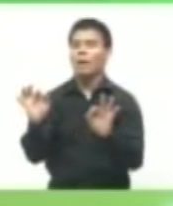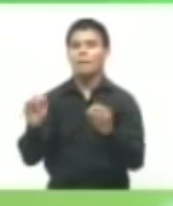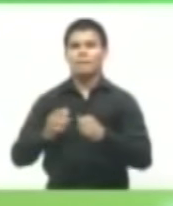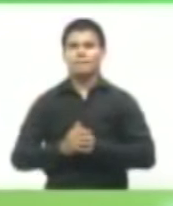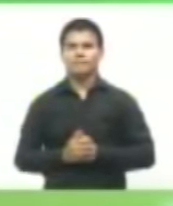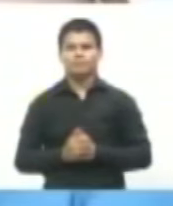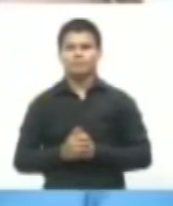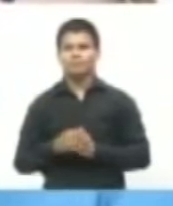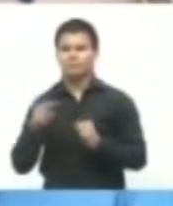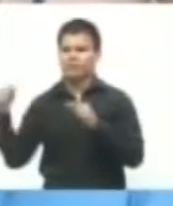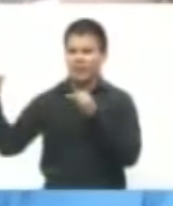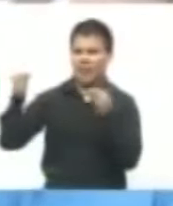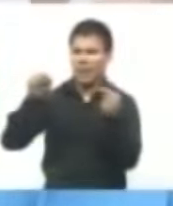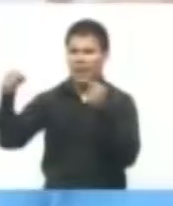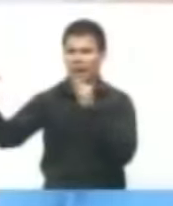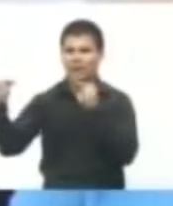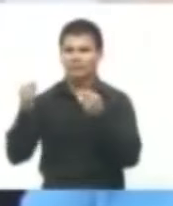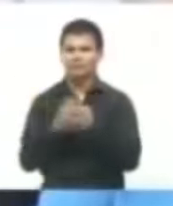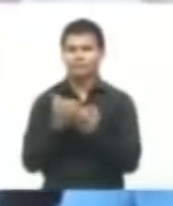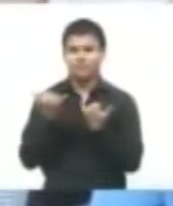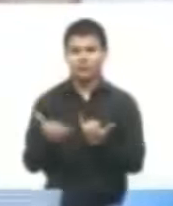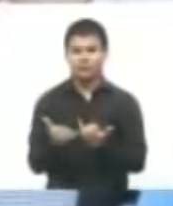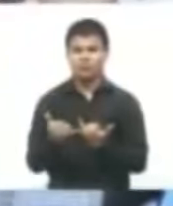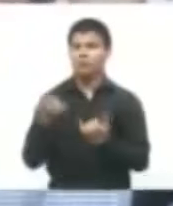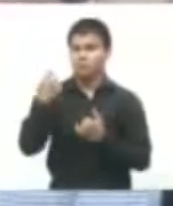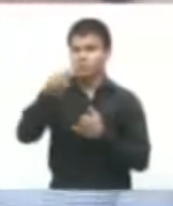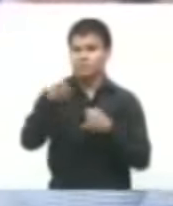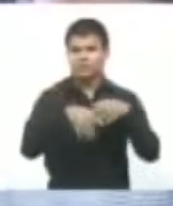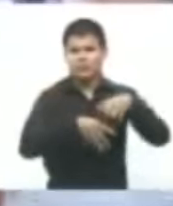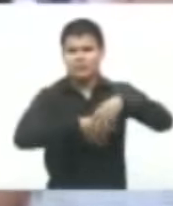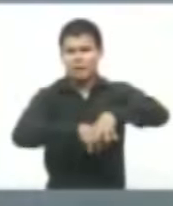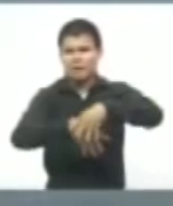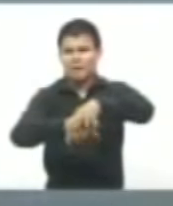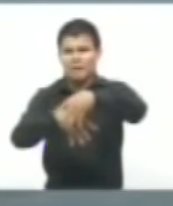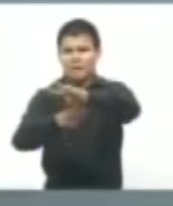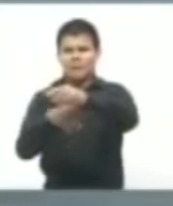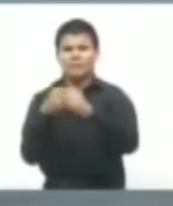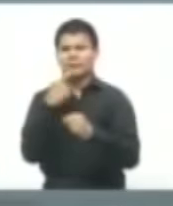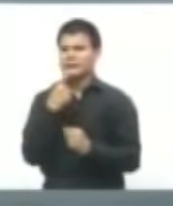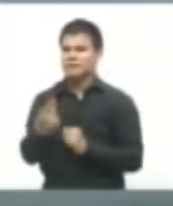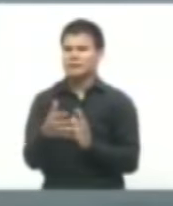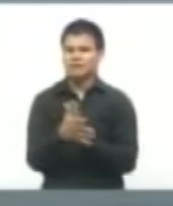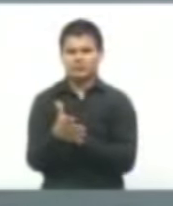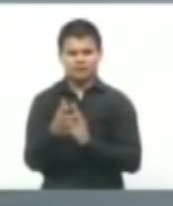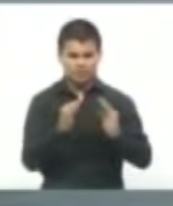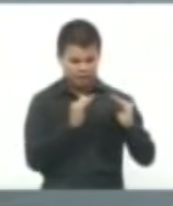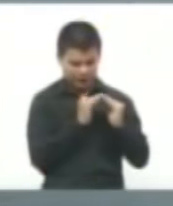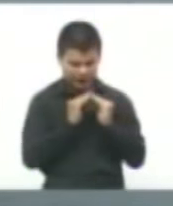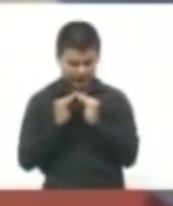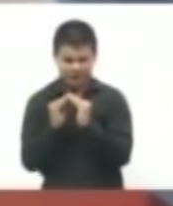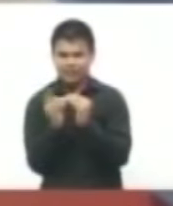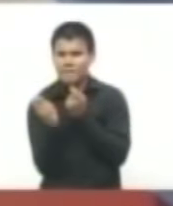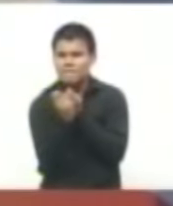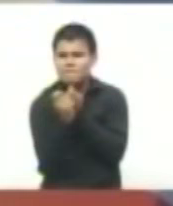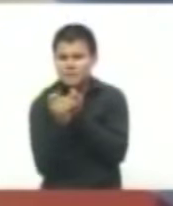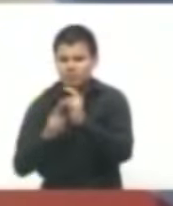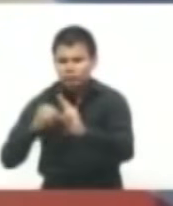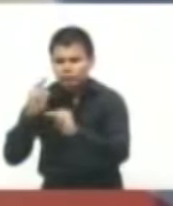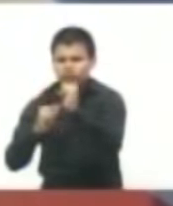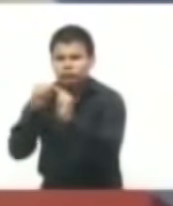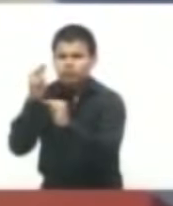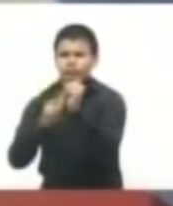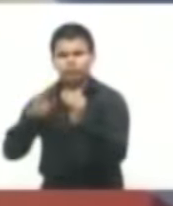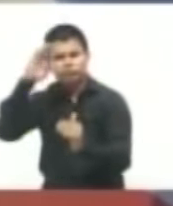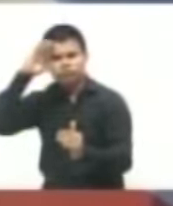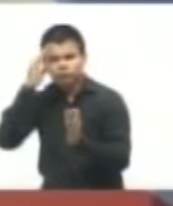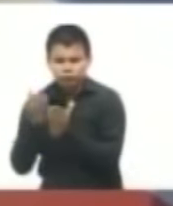candente. Las diferentes manifestaciones en contra de la construcción de marinas en zonas residenciales de Cartagena hicieron que el presidente de Colombia, Juan